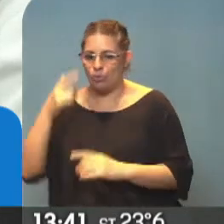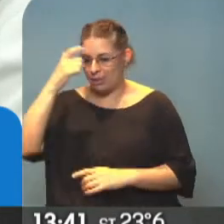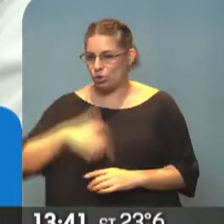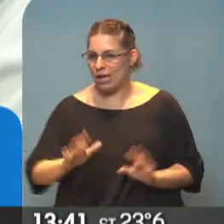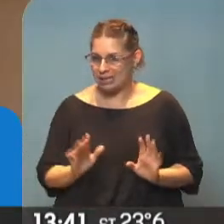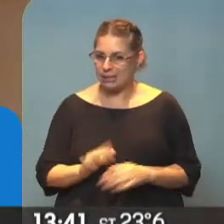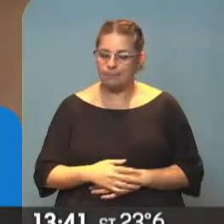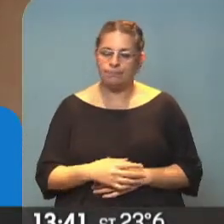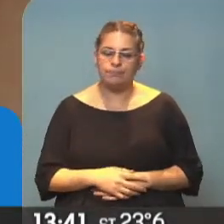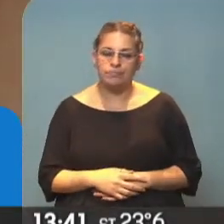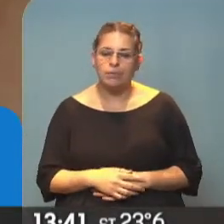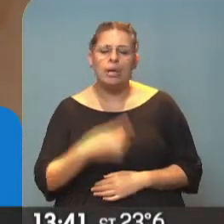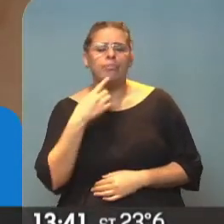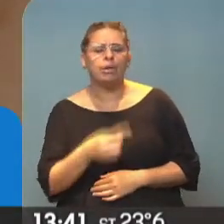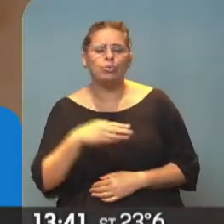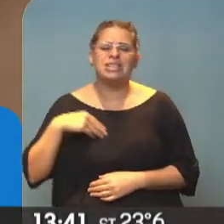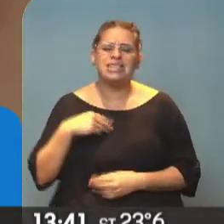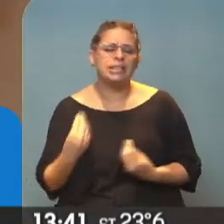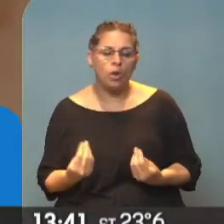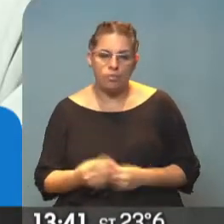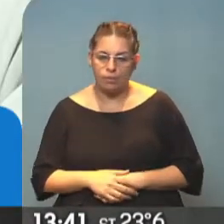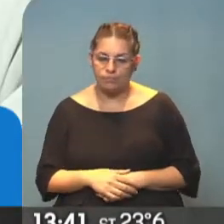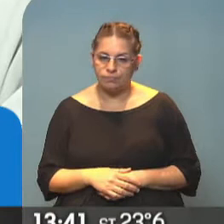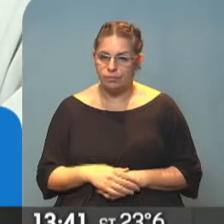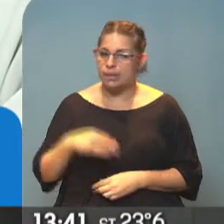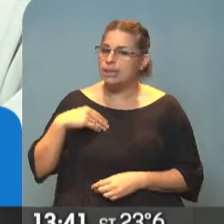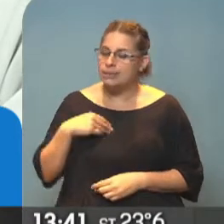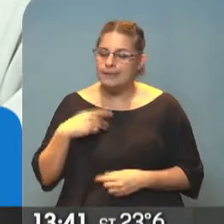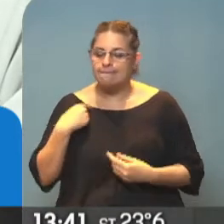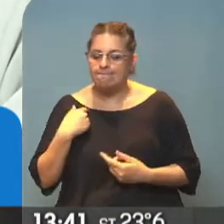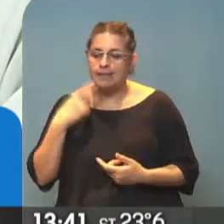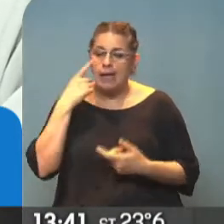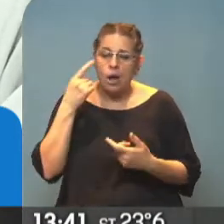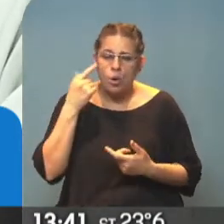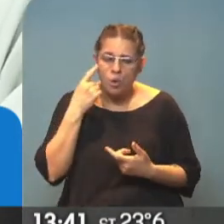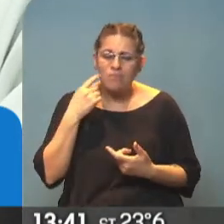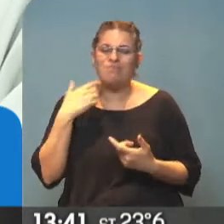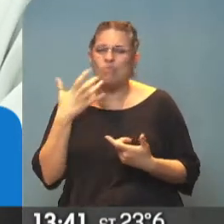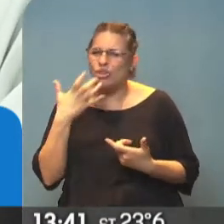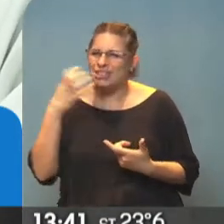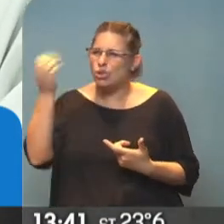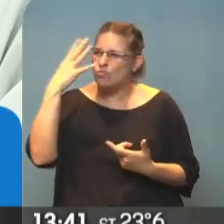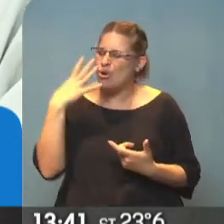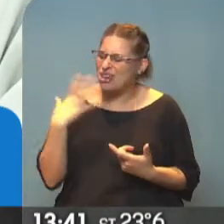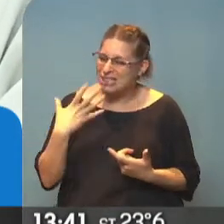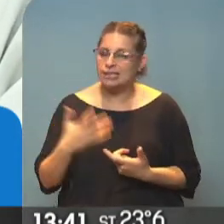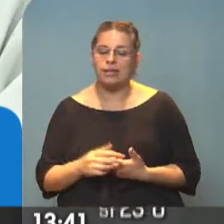personas. Doctor, ¿y cuáles son los síntomas? Bien, los síntomas son lagrimeo, le molesta la luz un